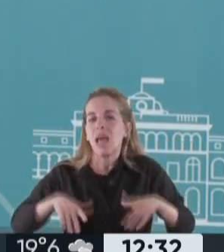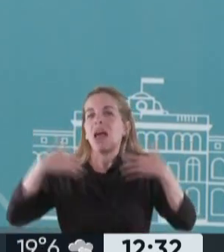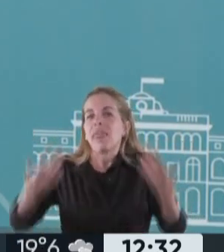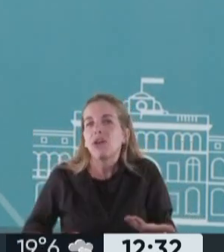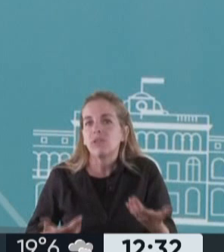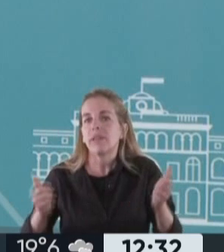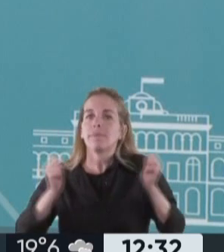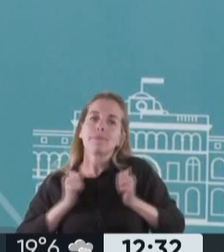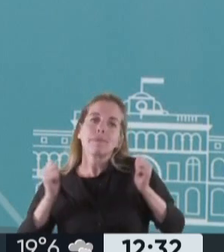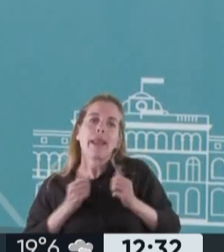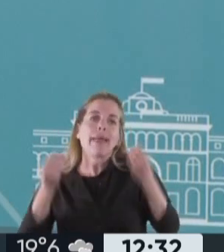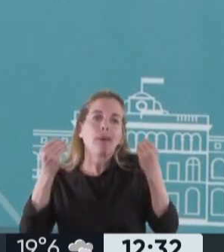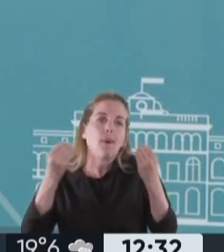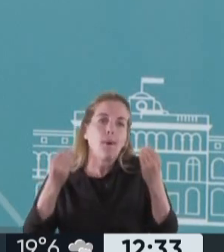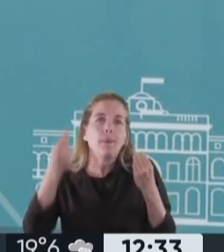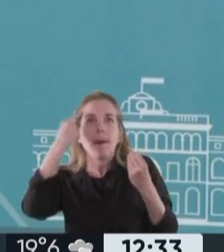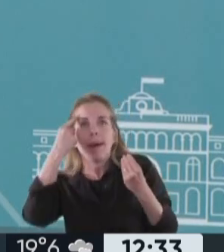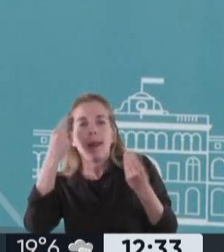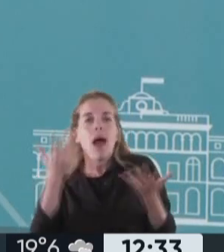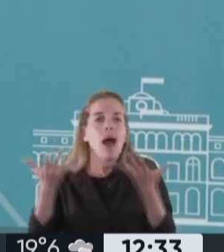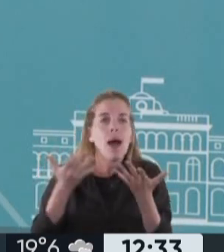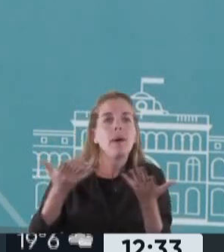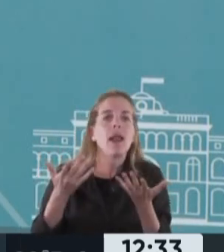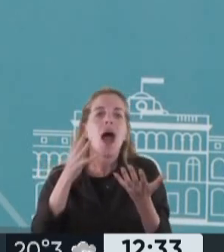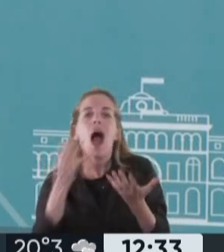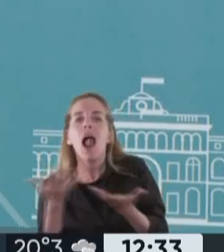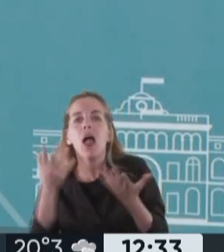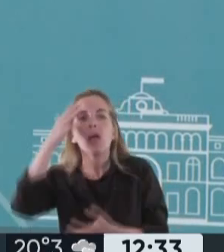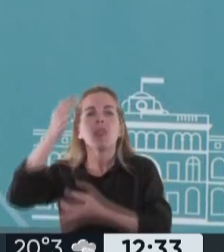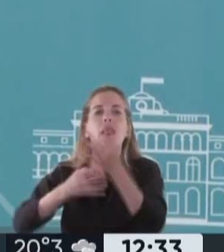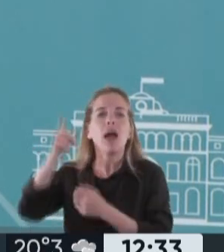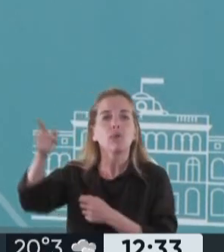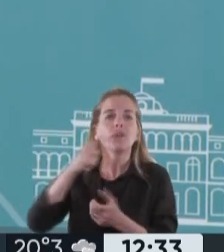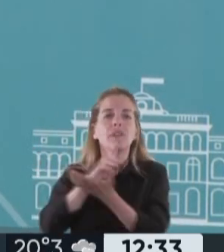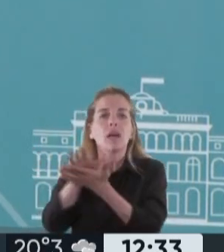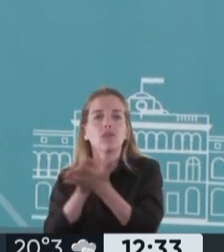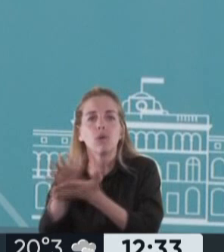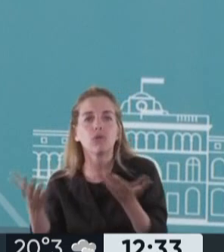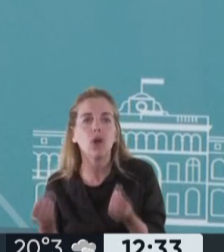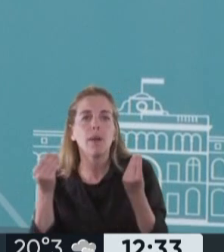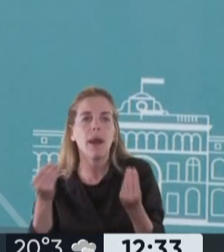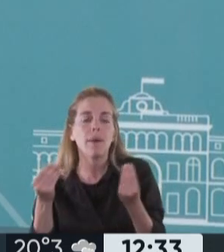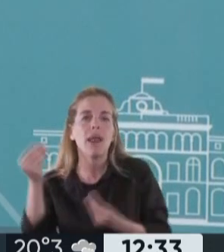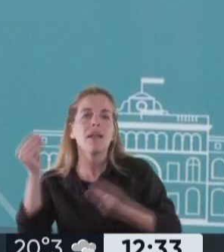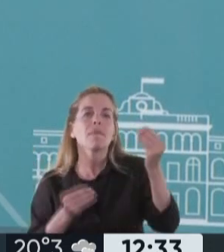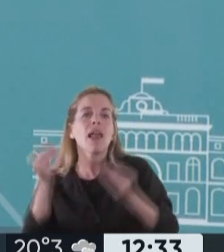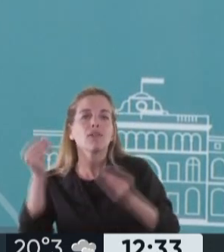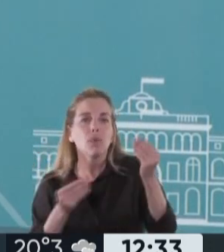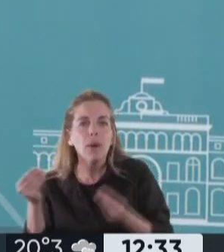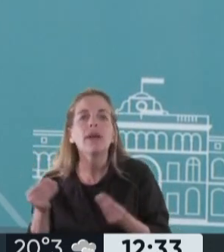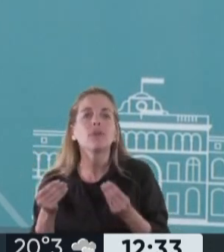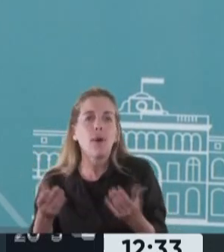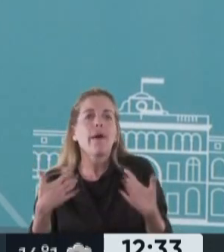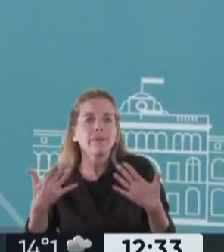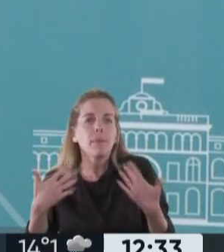estamos esperando, digamos, algunos instrumentos legales que se están trabajando para ver de generar